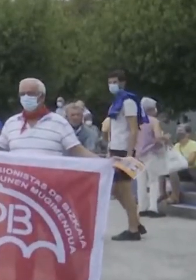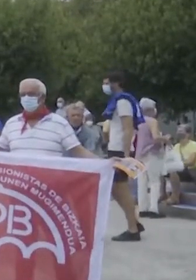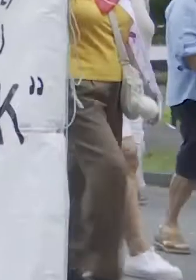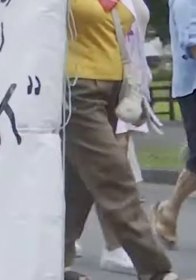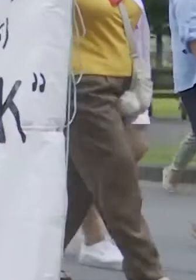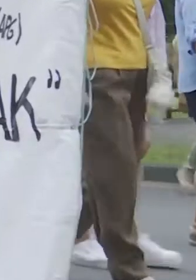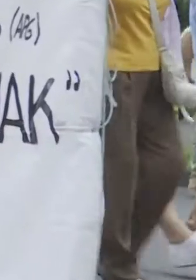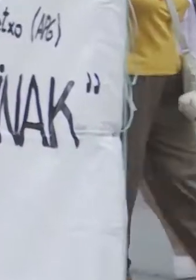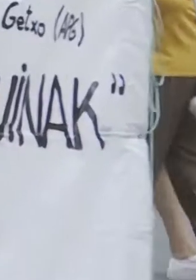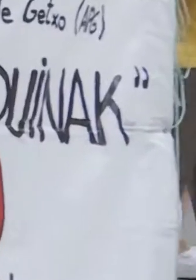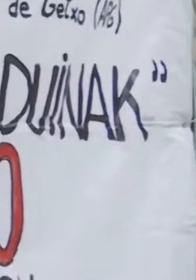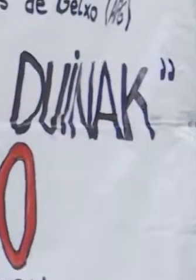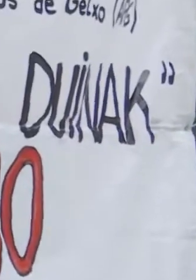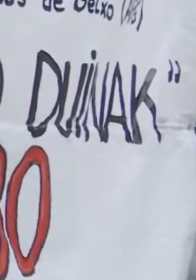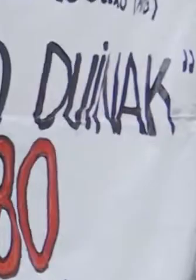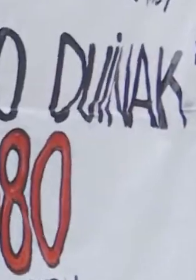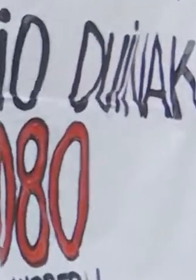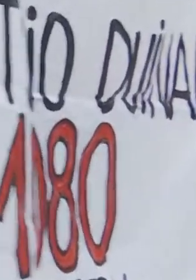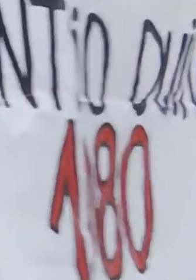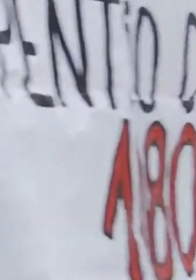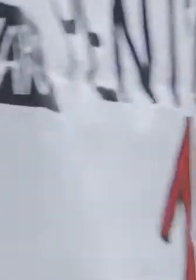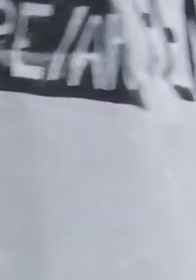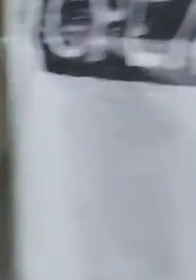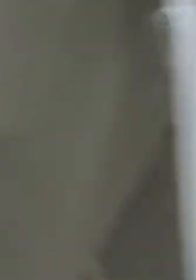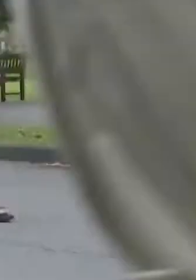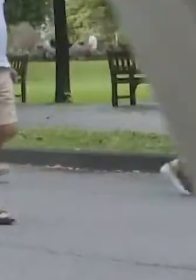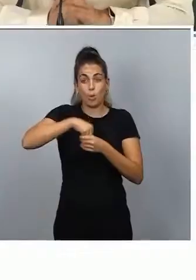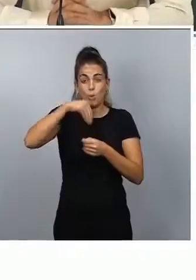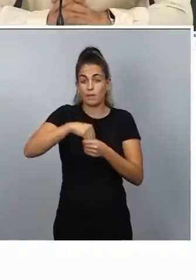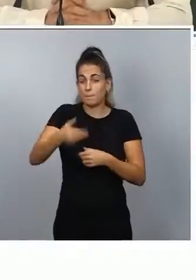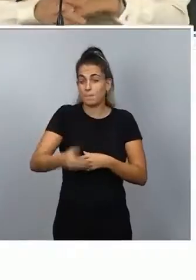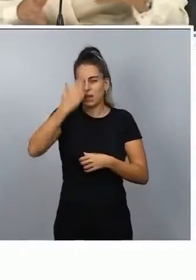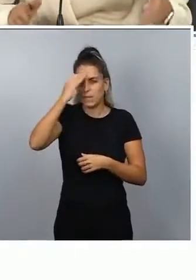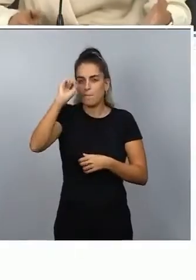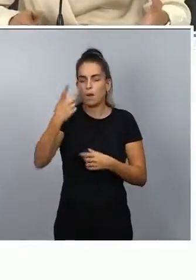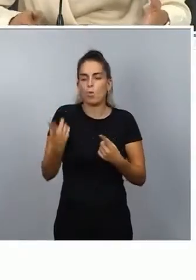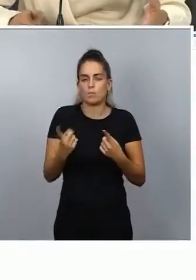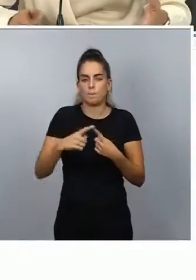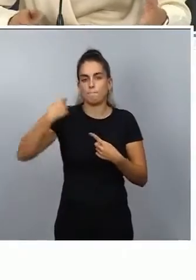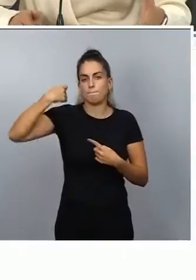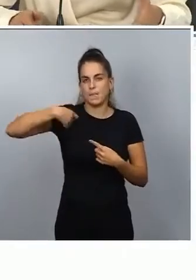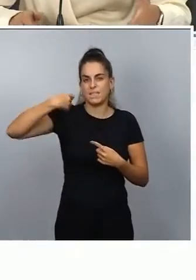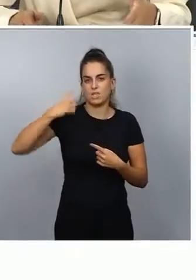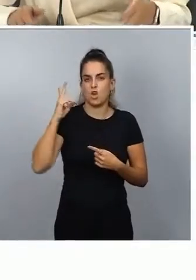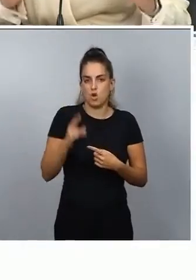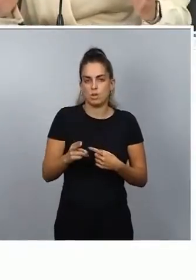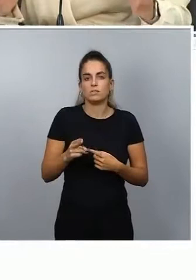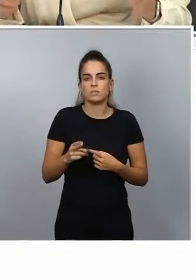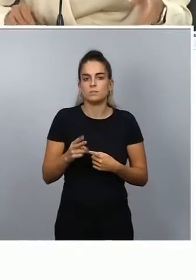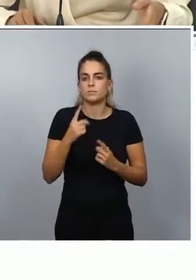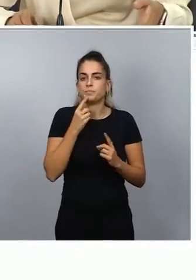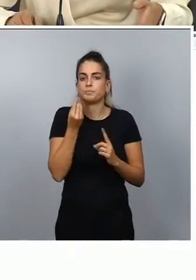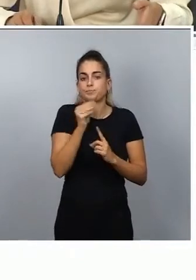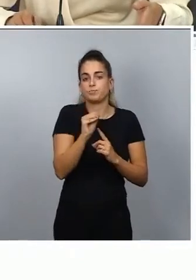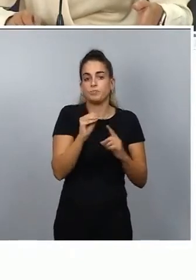función de la inflación media de los 12 meses anteriores que se registró en noviembre de este año y en términos agregado se incrementarán en su epígrafe